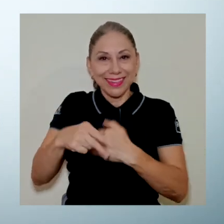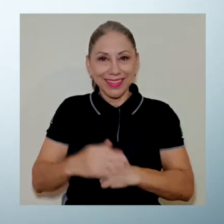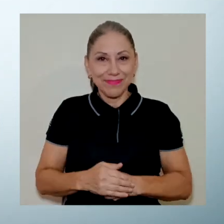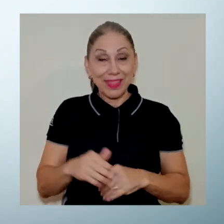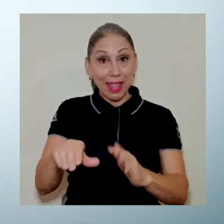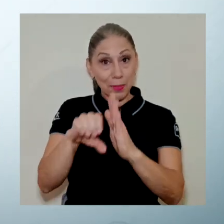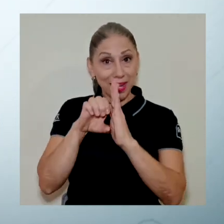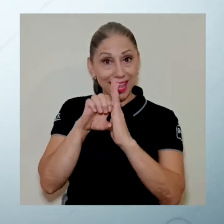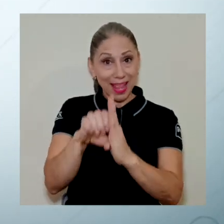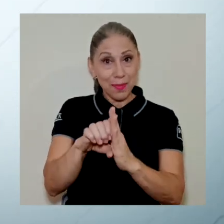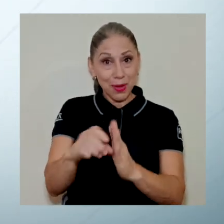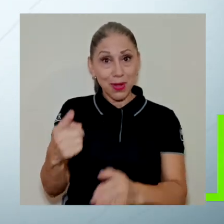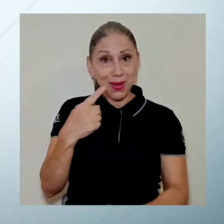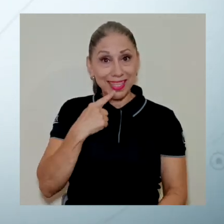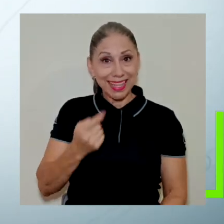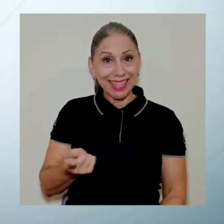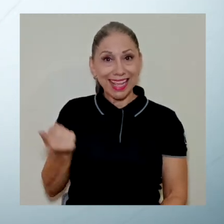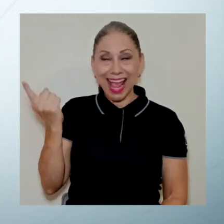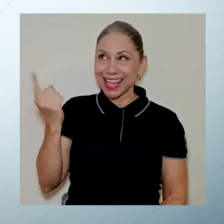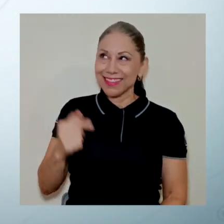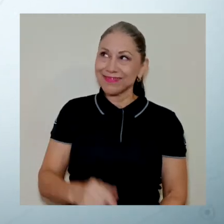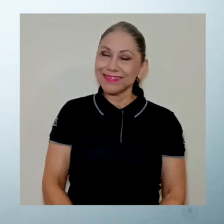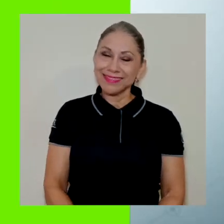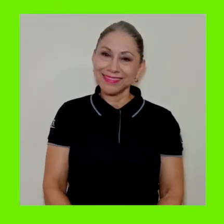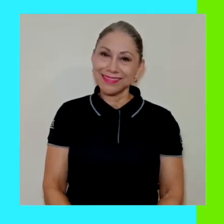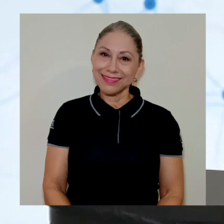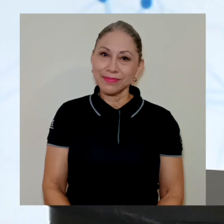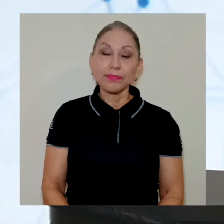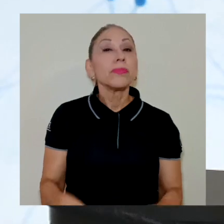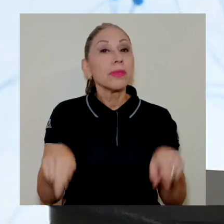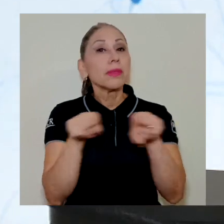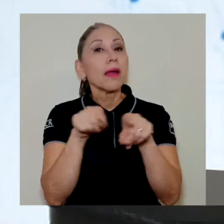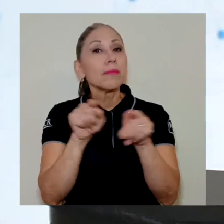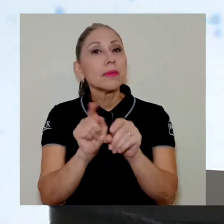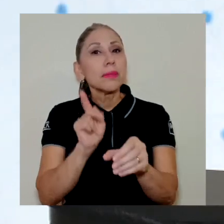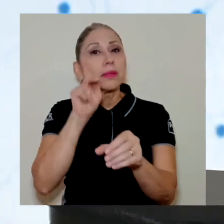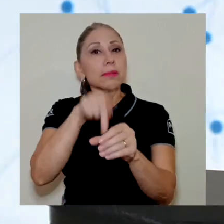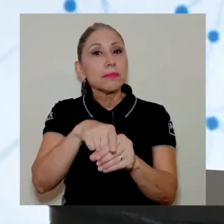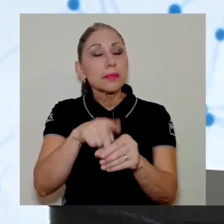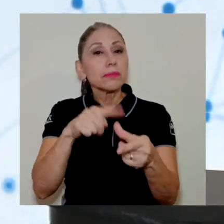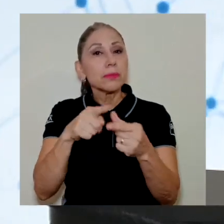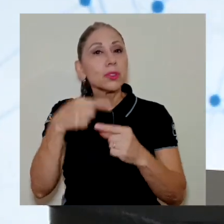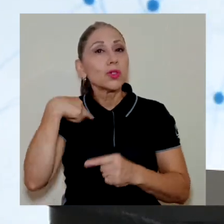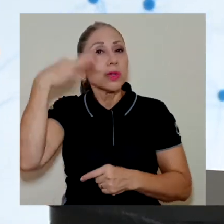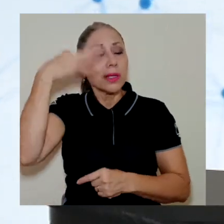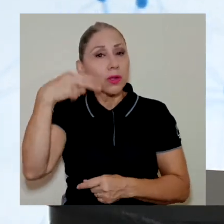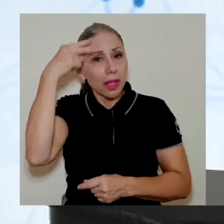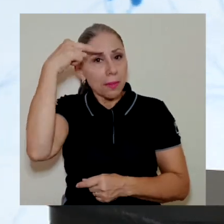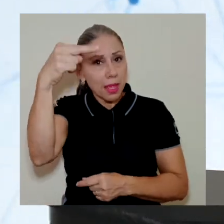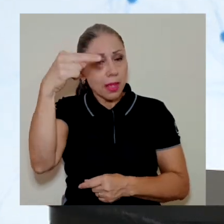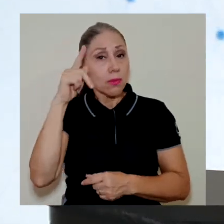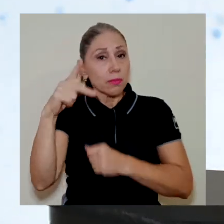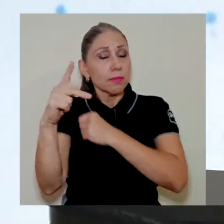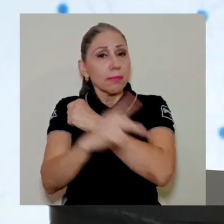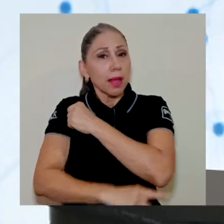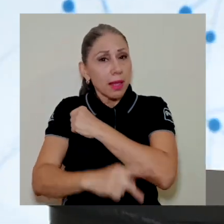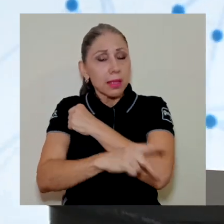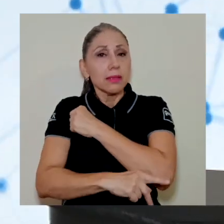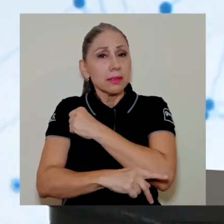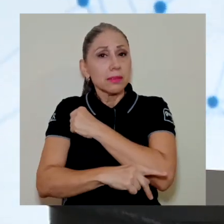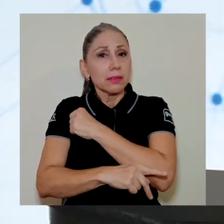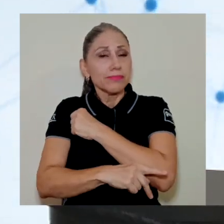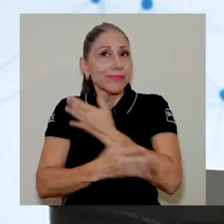programa. Por ejemplo, lo que se dijo aquí. También participen, ¿verdad? Entonces creo que en México, siendo un